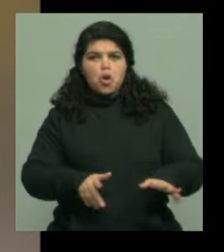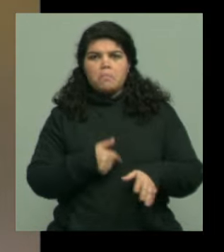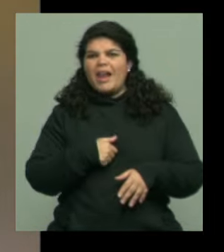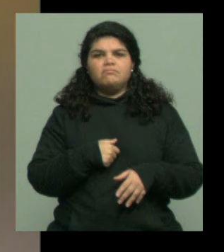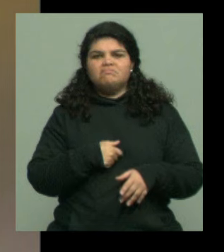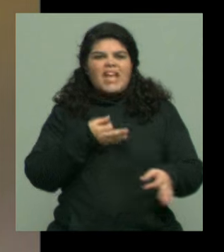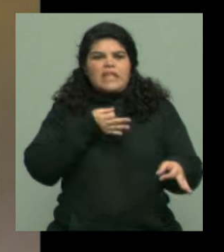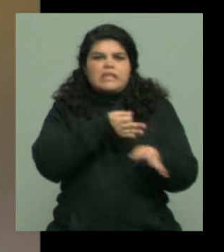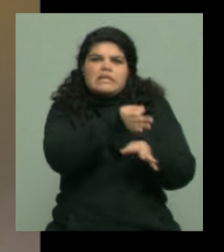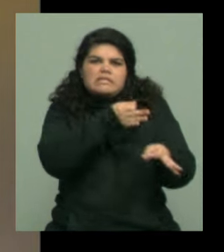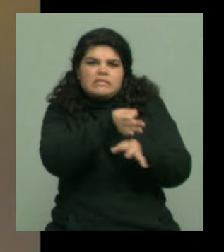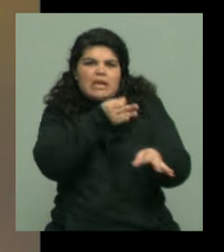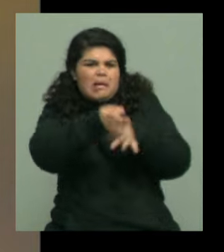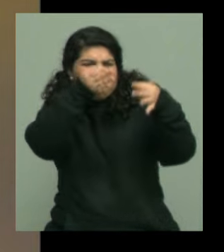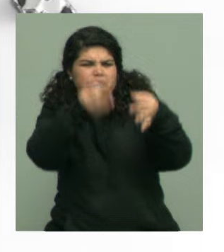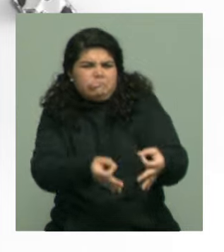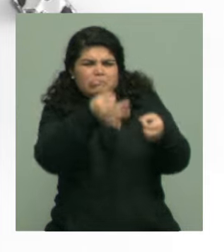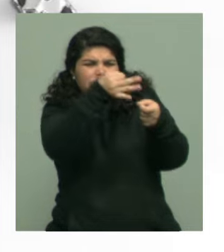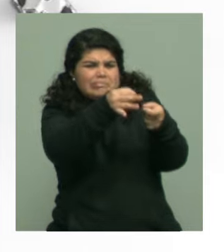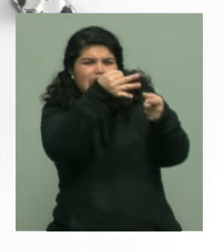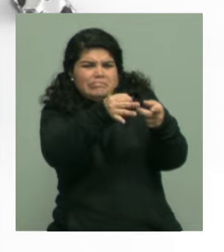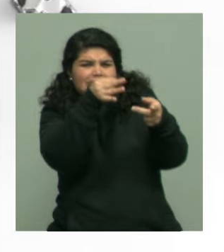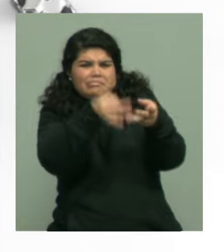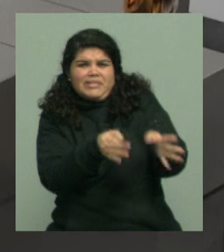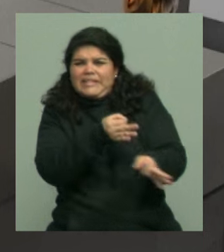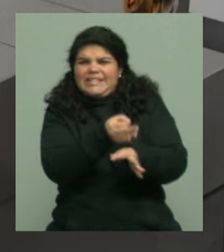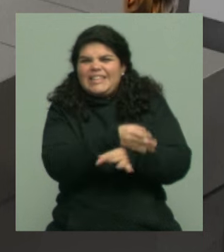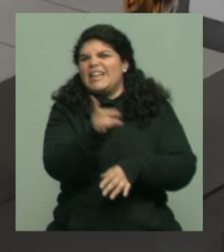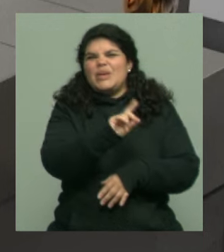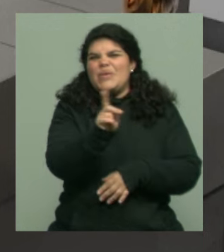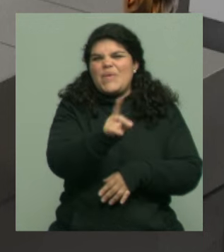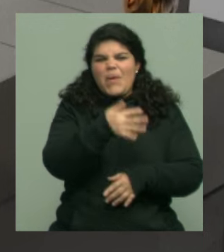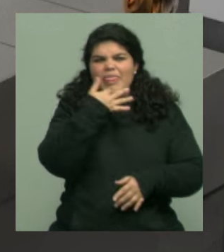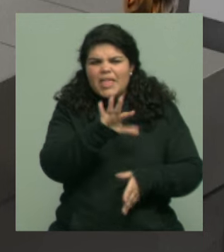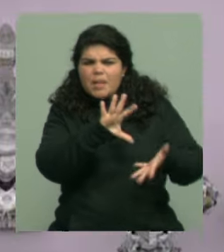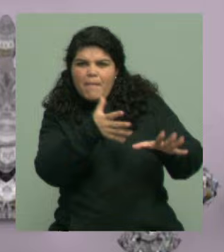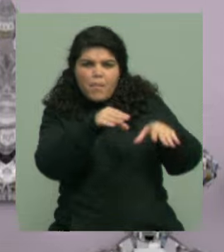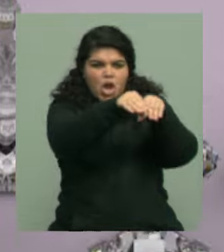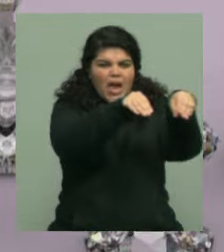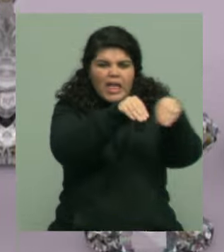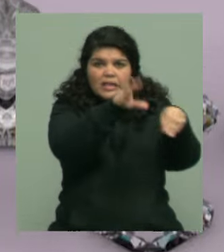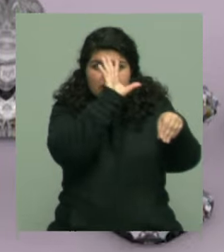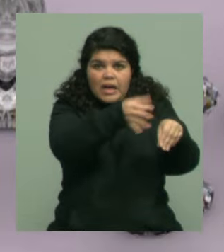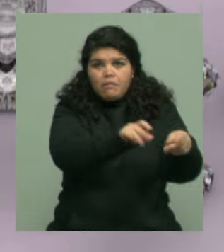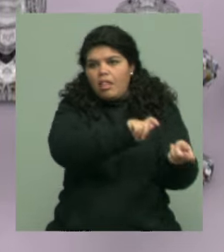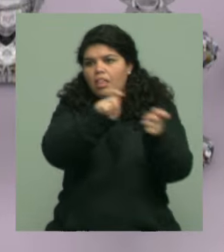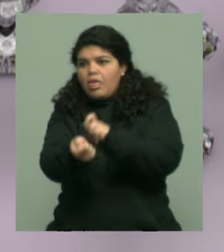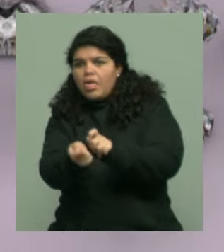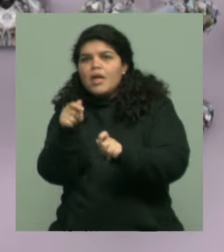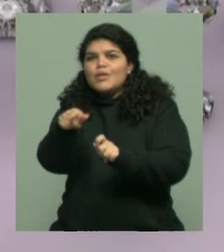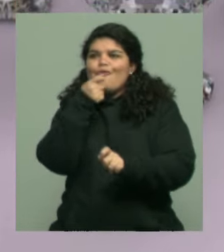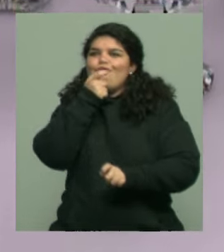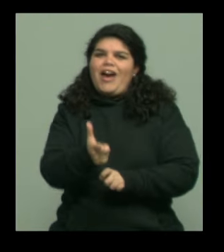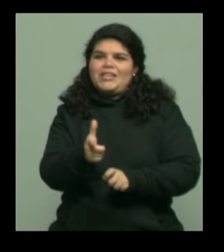explicarles tantas cosas porque ya tenían un poco la idea del ajedrez, y bueno, los que no, también les parecía simple